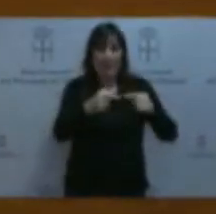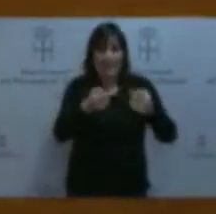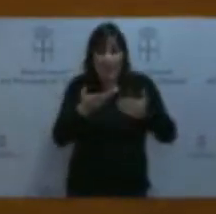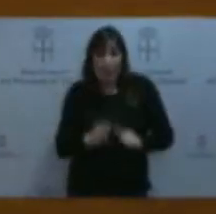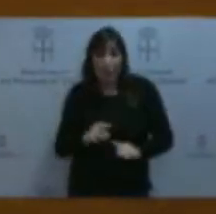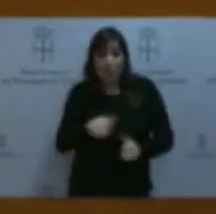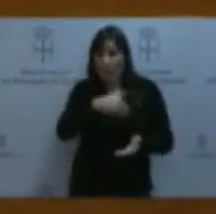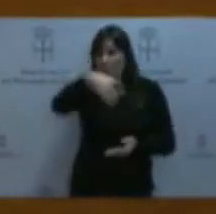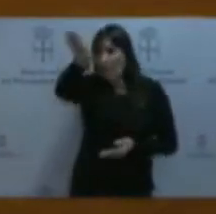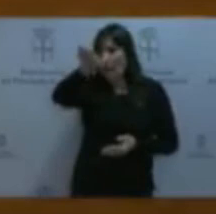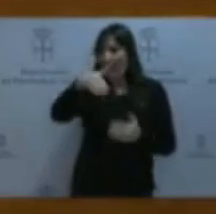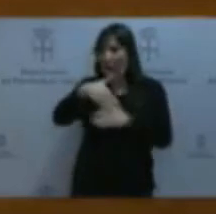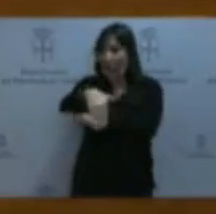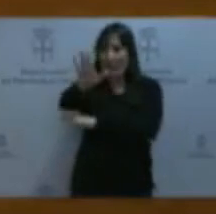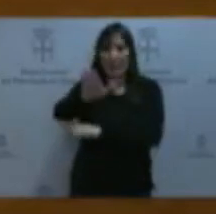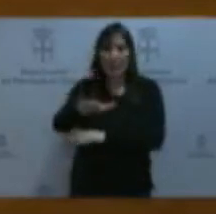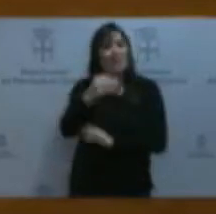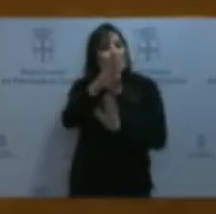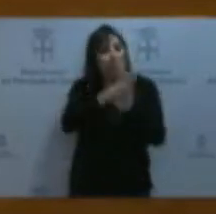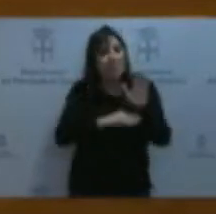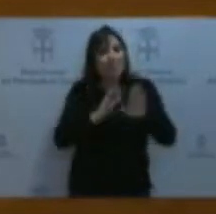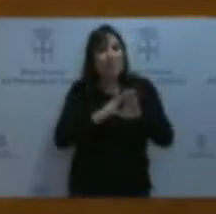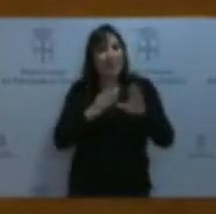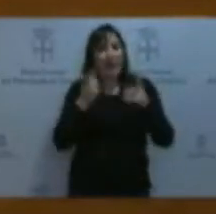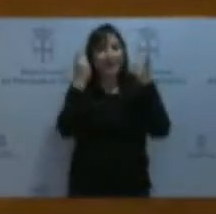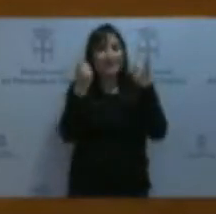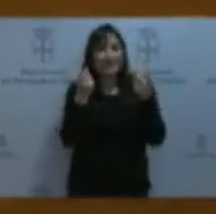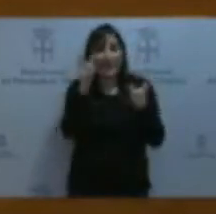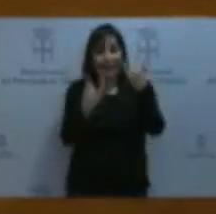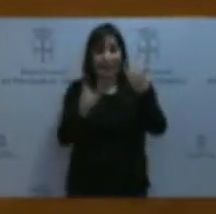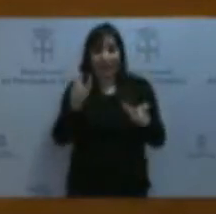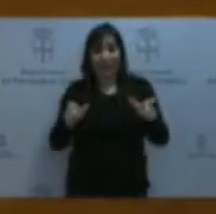paliar la sangría del éxodo de jóvenes asturianos que se van a